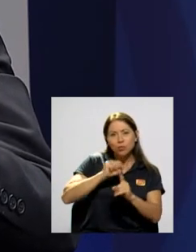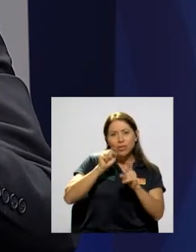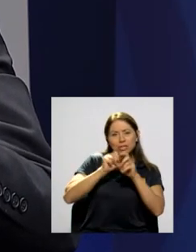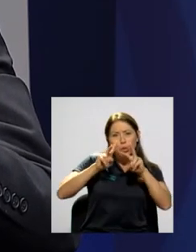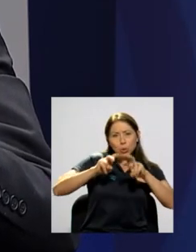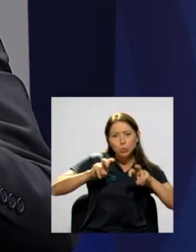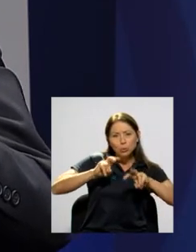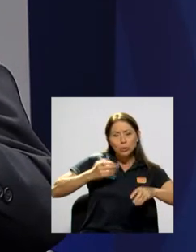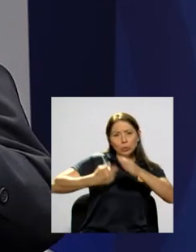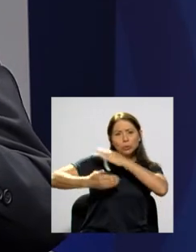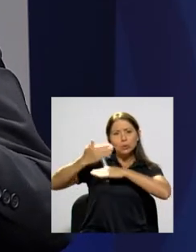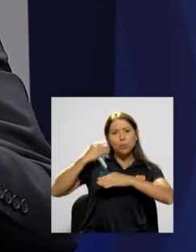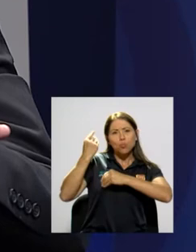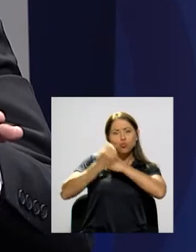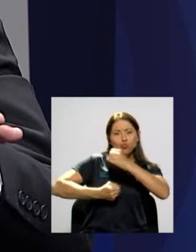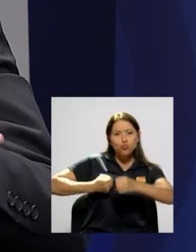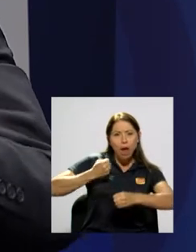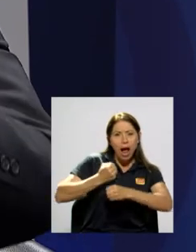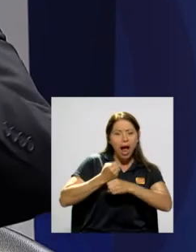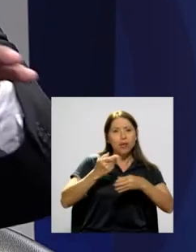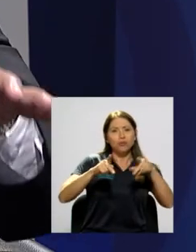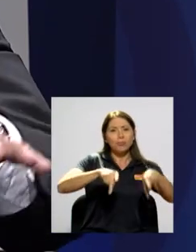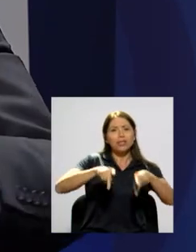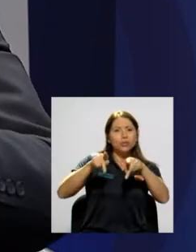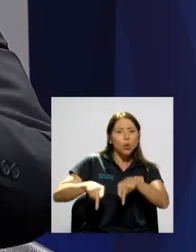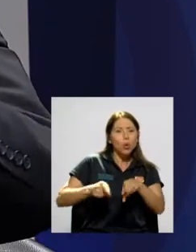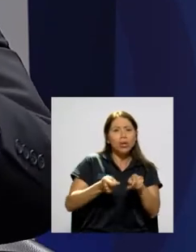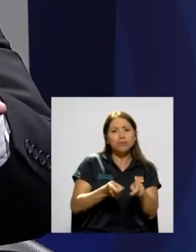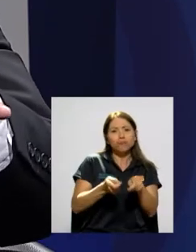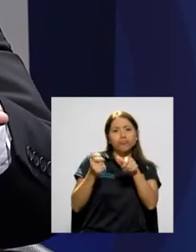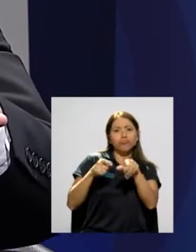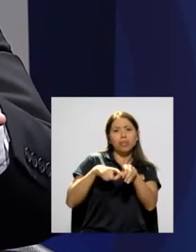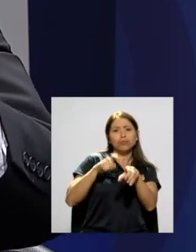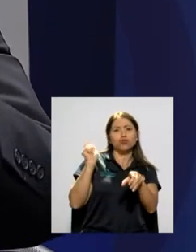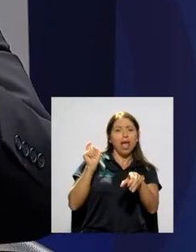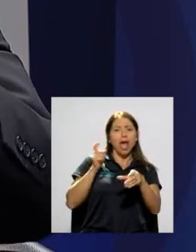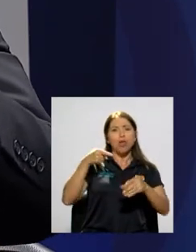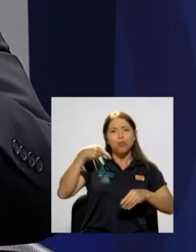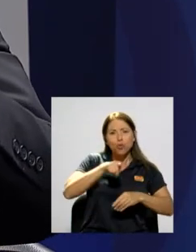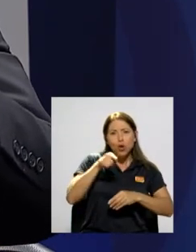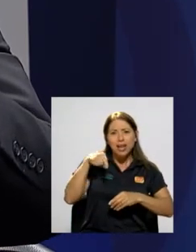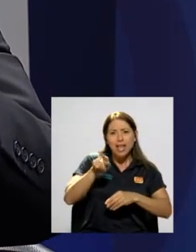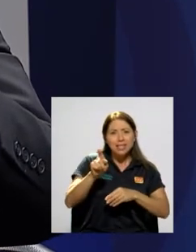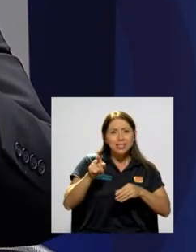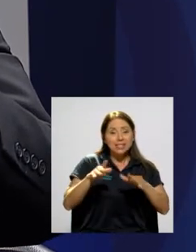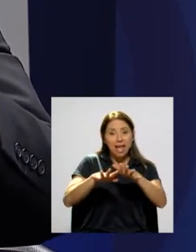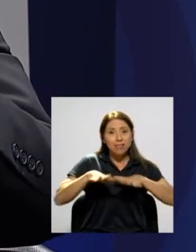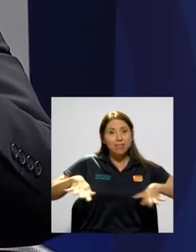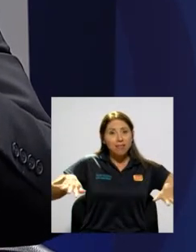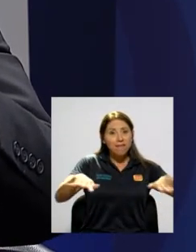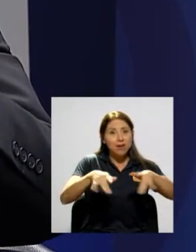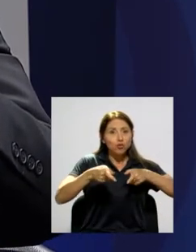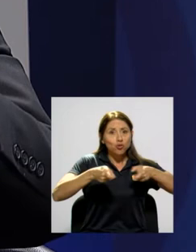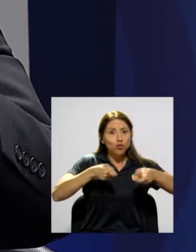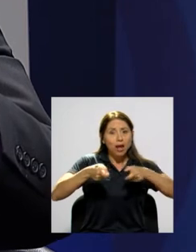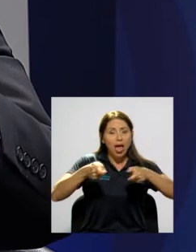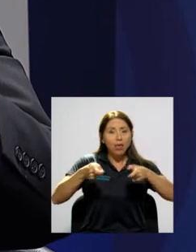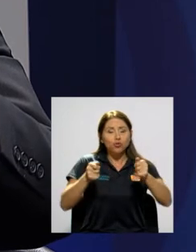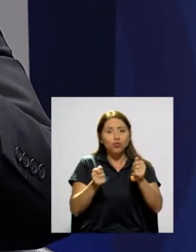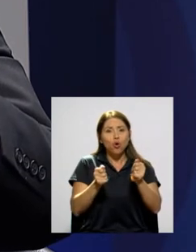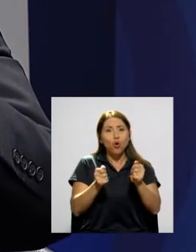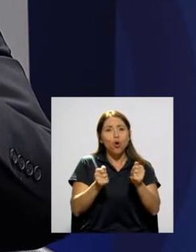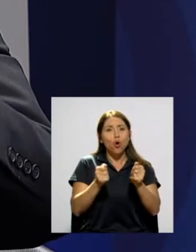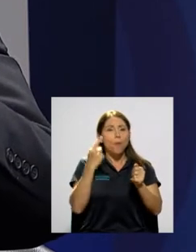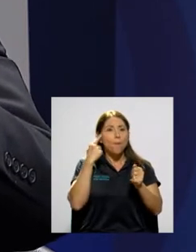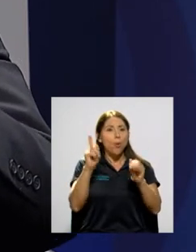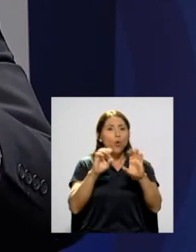exclusión, de violencia, terrenos y territorios, muchos de ellos ya controlados por organizaciones